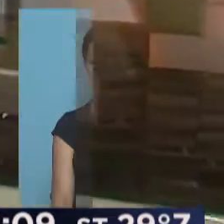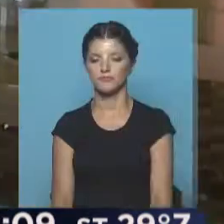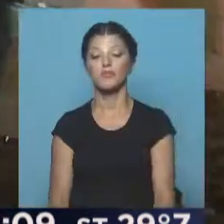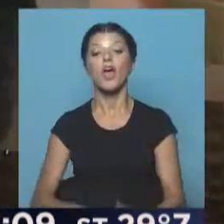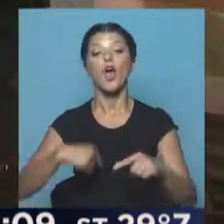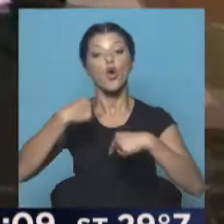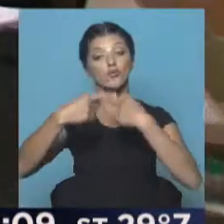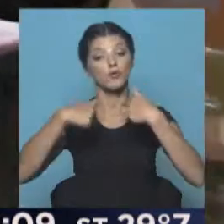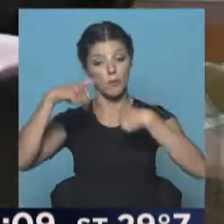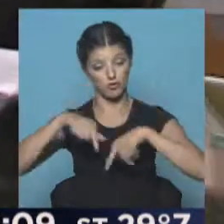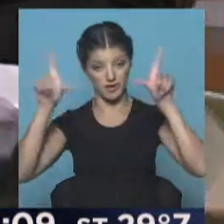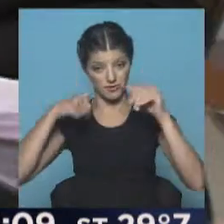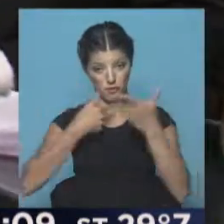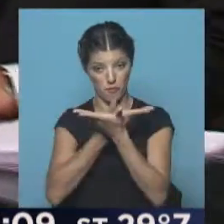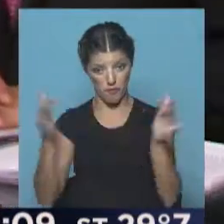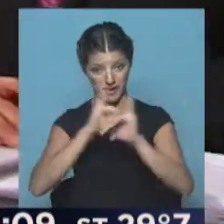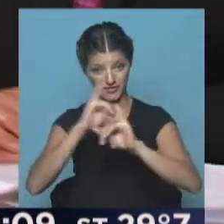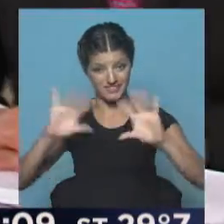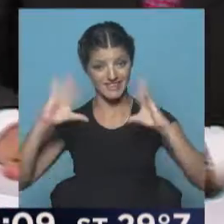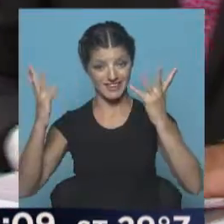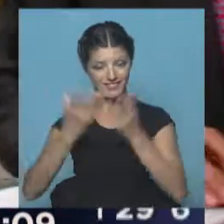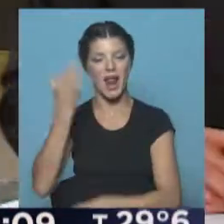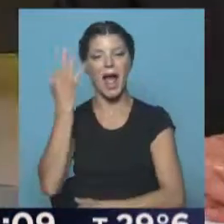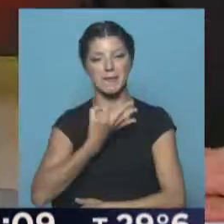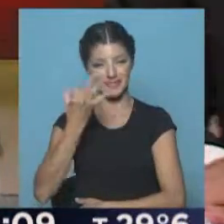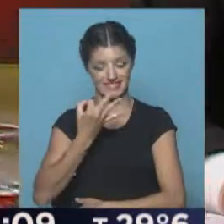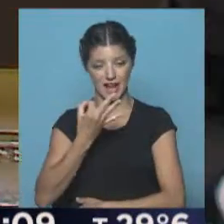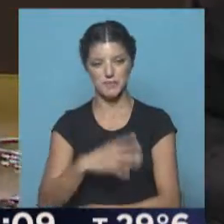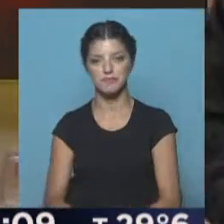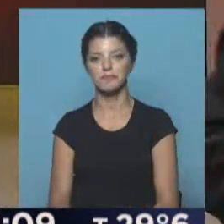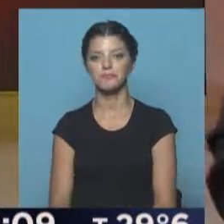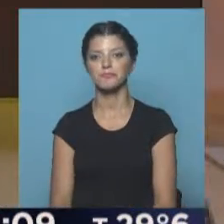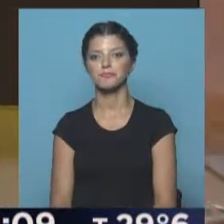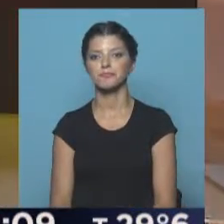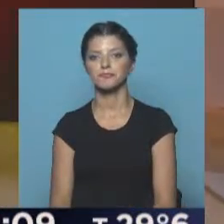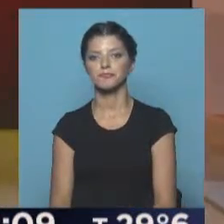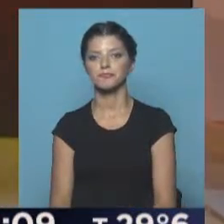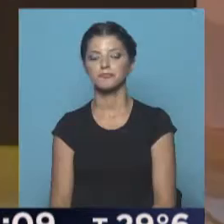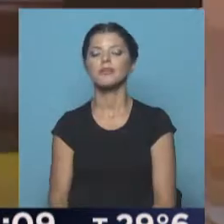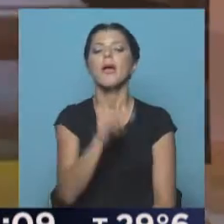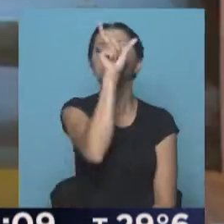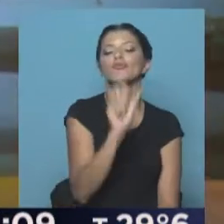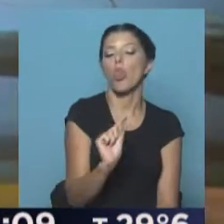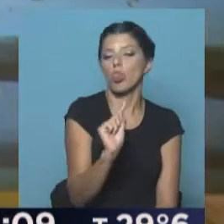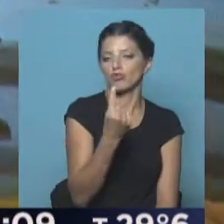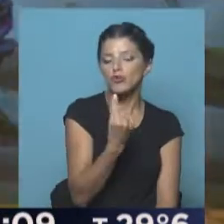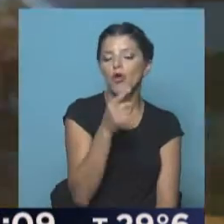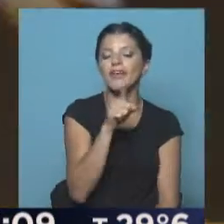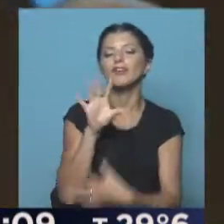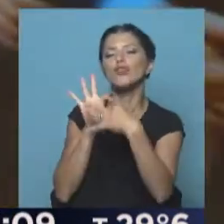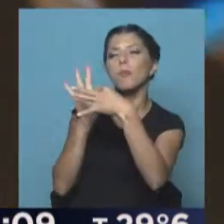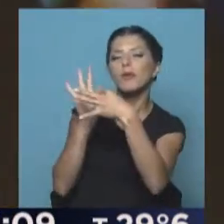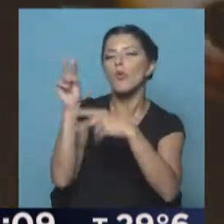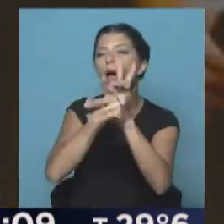Seguimos en esta edición especial del Noticiero Internacional de la Televisión Pública. Los lobos solitarios y las adhesiones